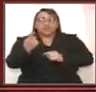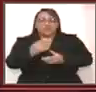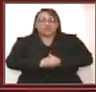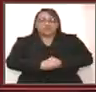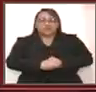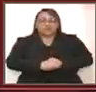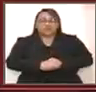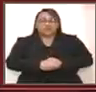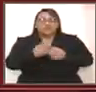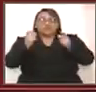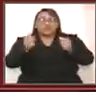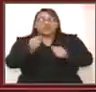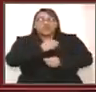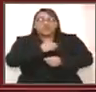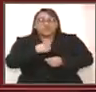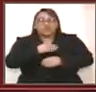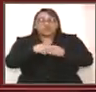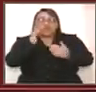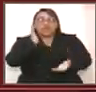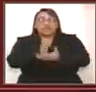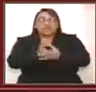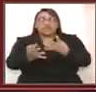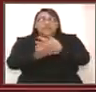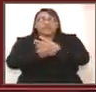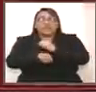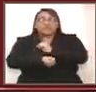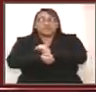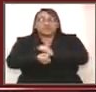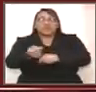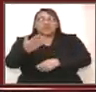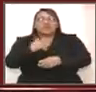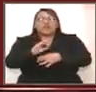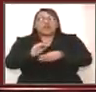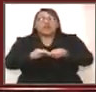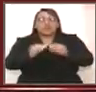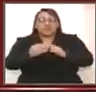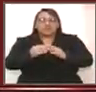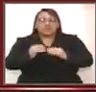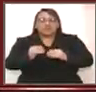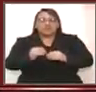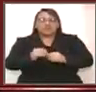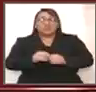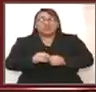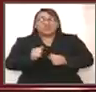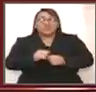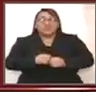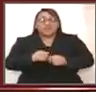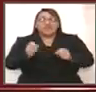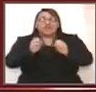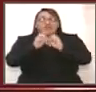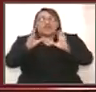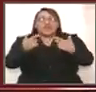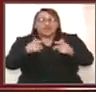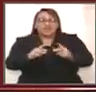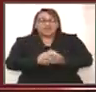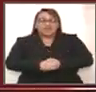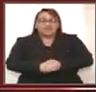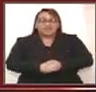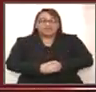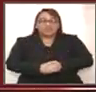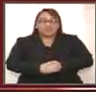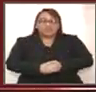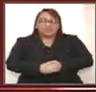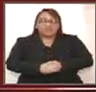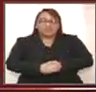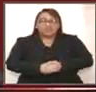1191, que regula la ejecución de las penas de prestación de servicios a la comunidad y de limitación de días libres.